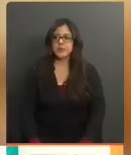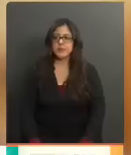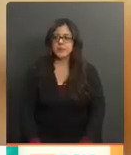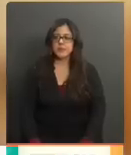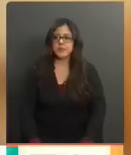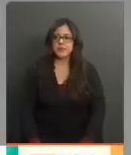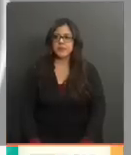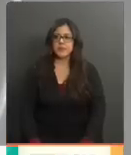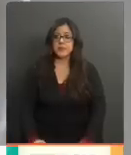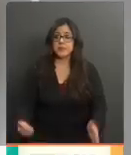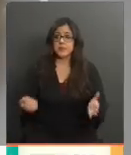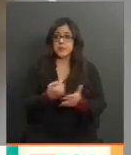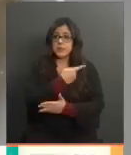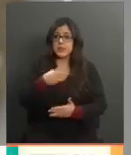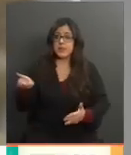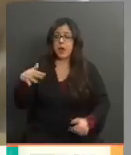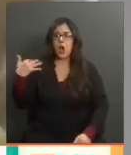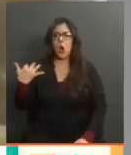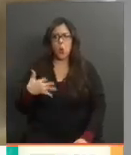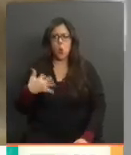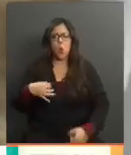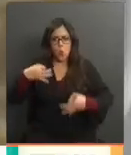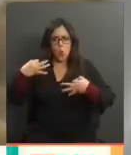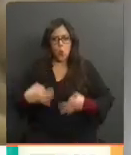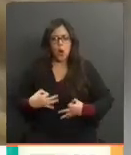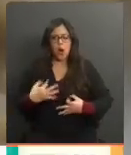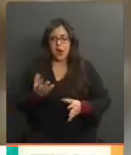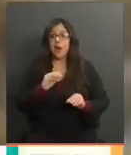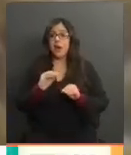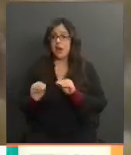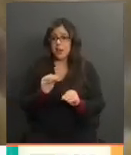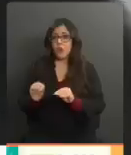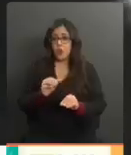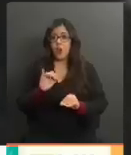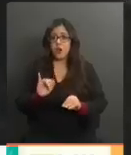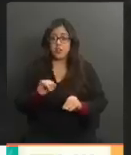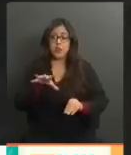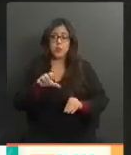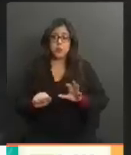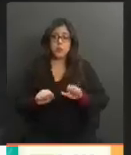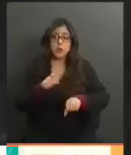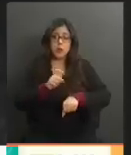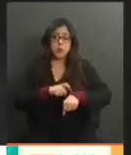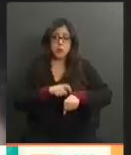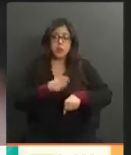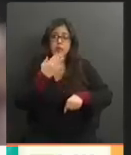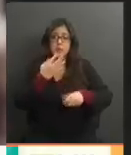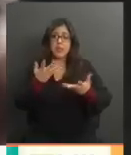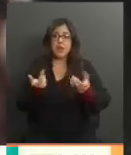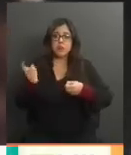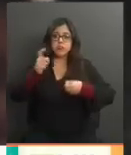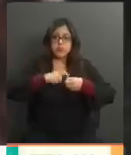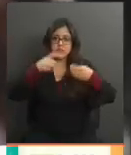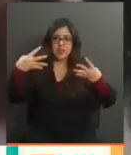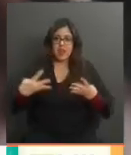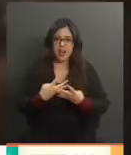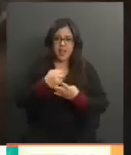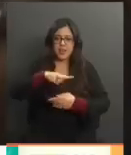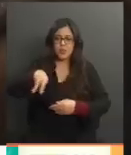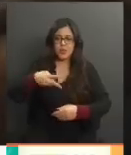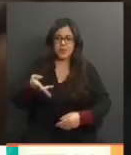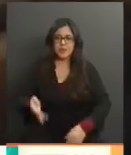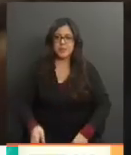Los fines de semana son los más intensos, recomendable reserva, seguirlo en nuestras redes.